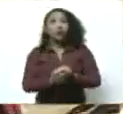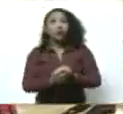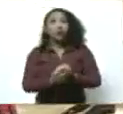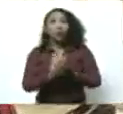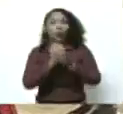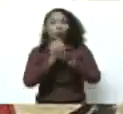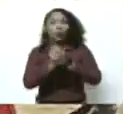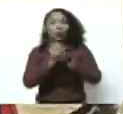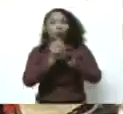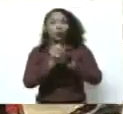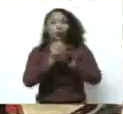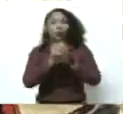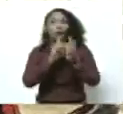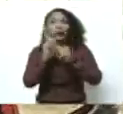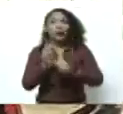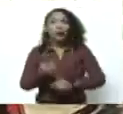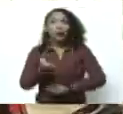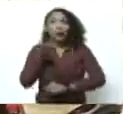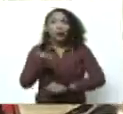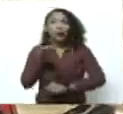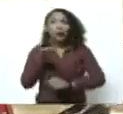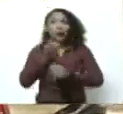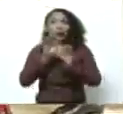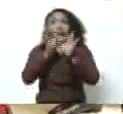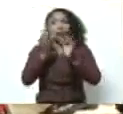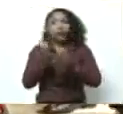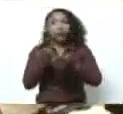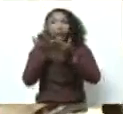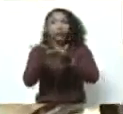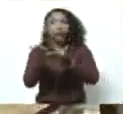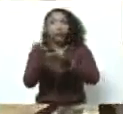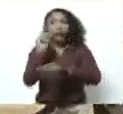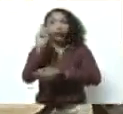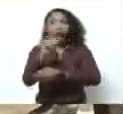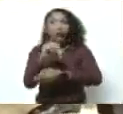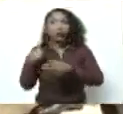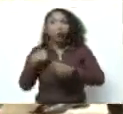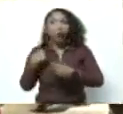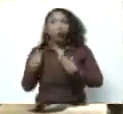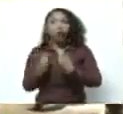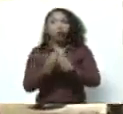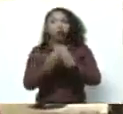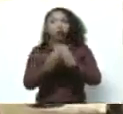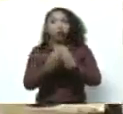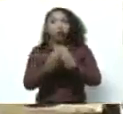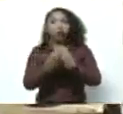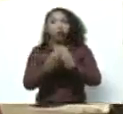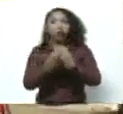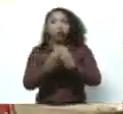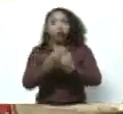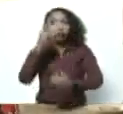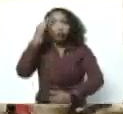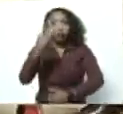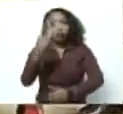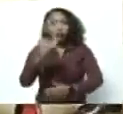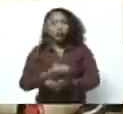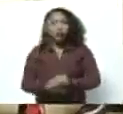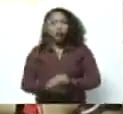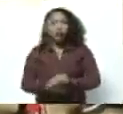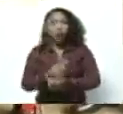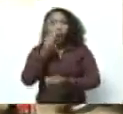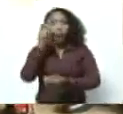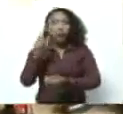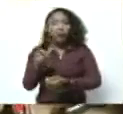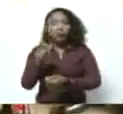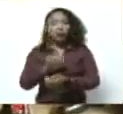salutaciones a esta importantísima donación. Y también me encuentro acompañado del ciudadano contraalmirante Luis Gabriel